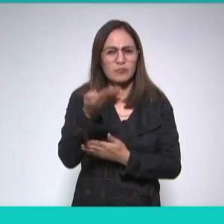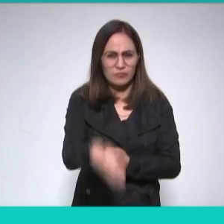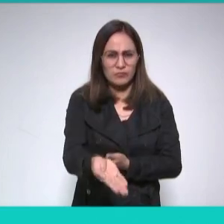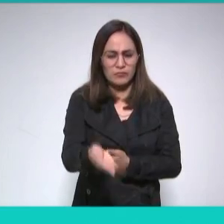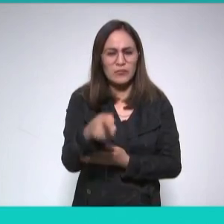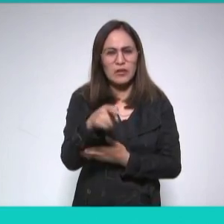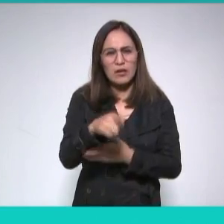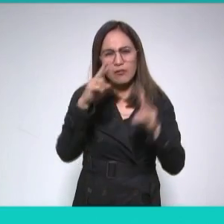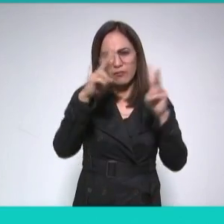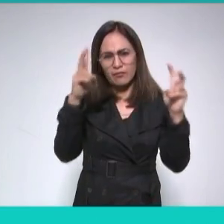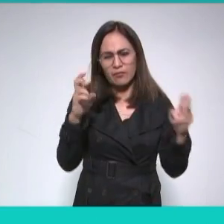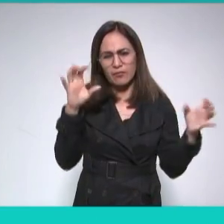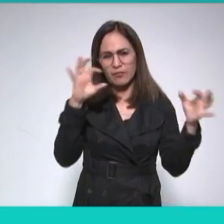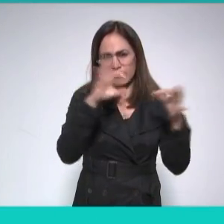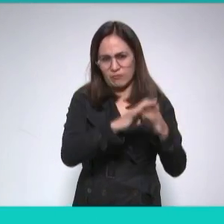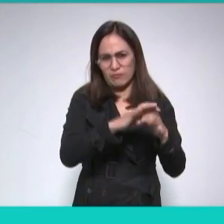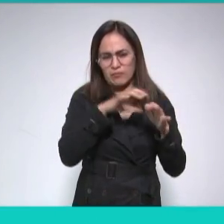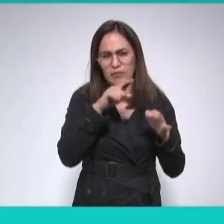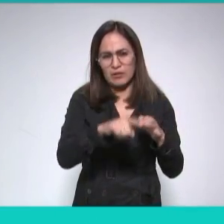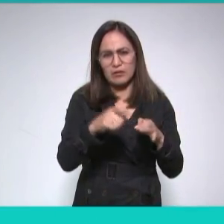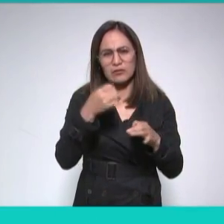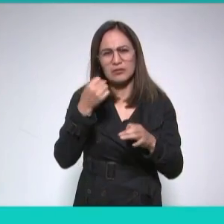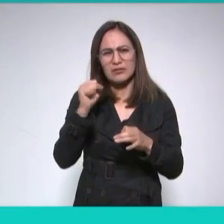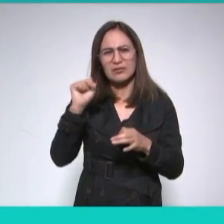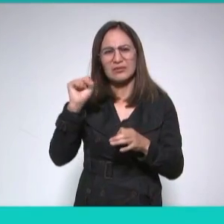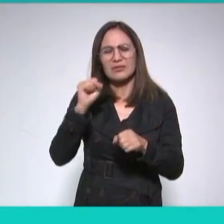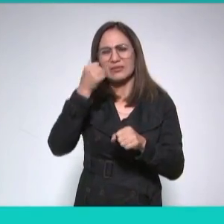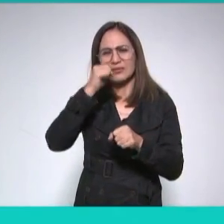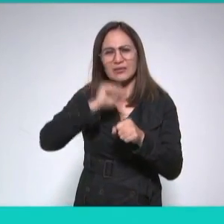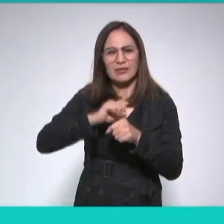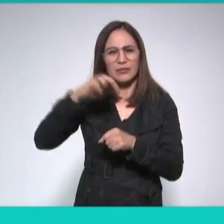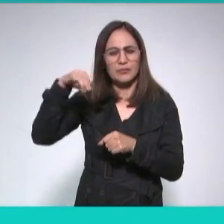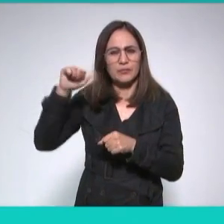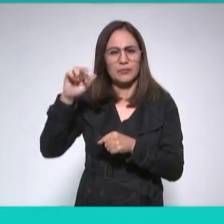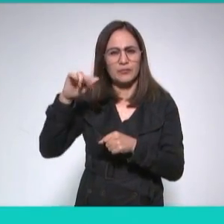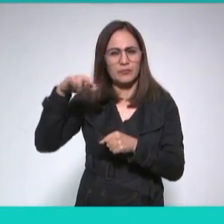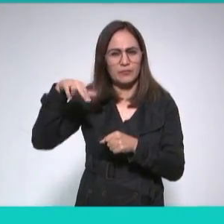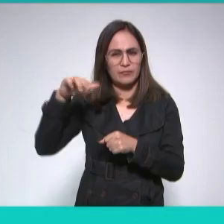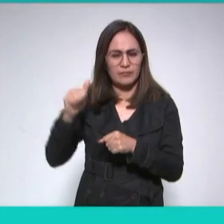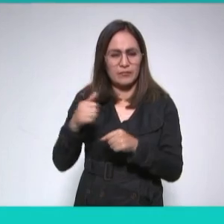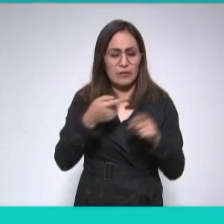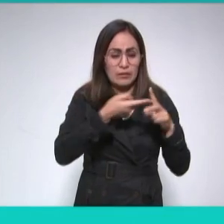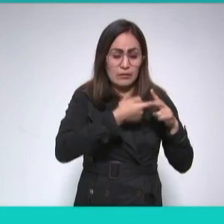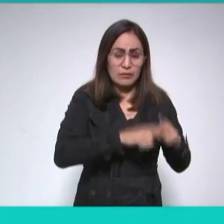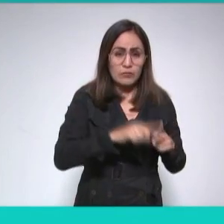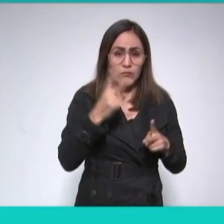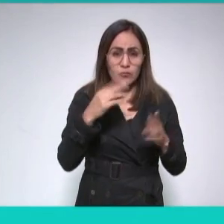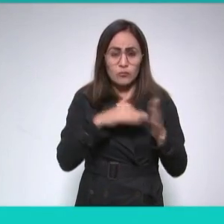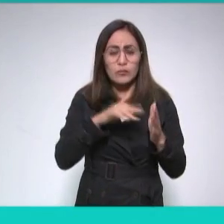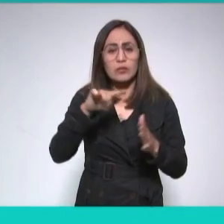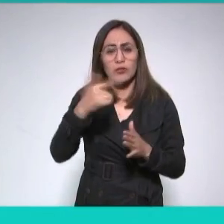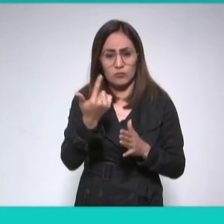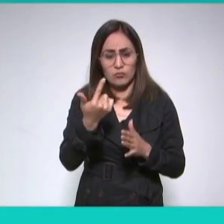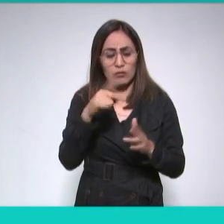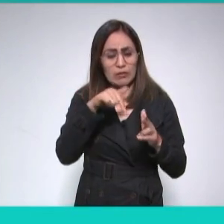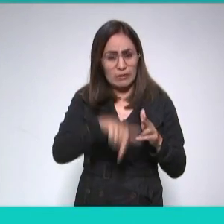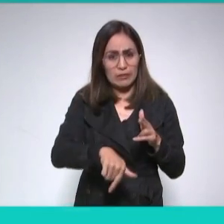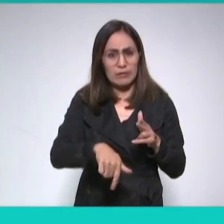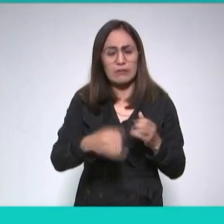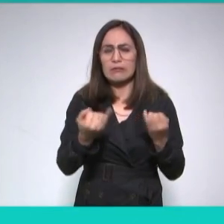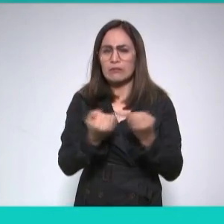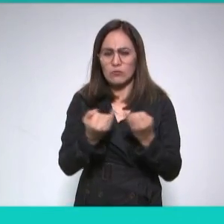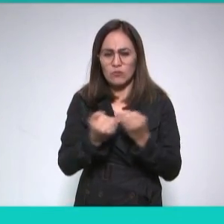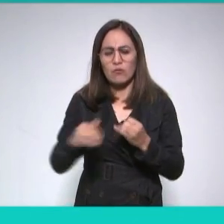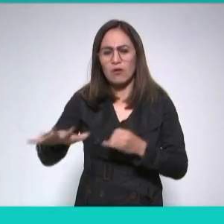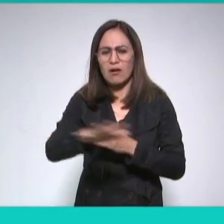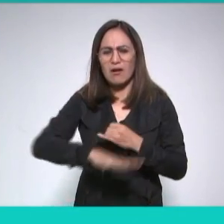las investigaciones que la Secretaría de Marina ha realizado desde 2012 sobre un tema que afecta altamente a